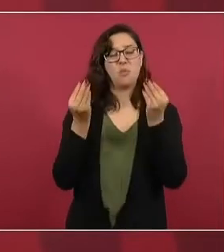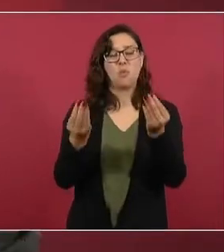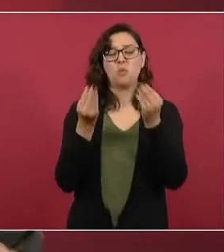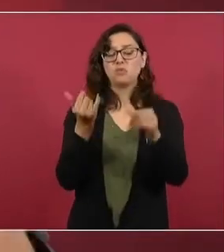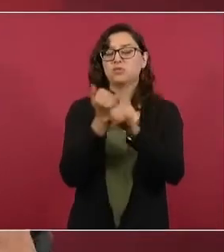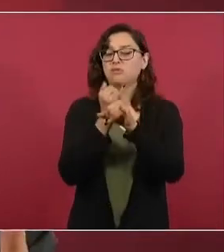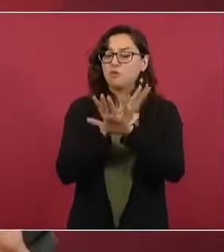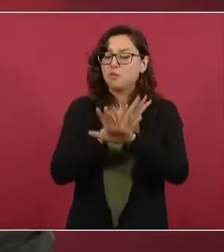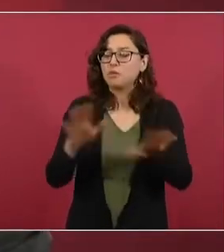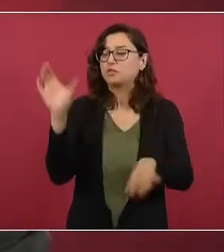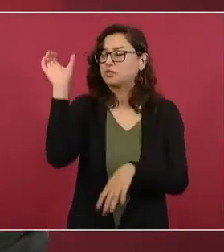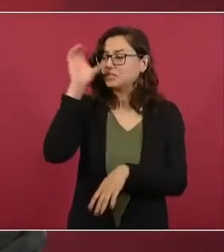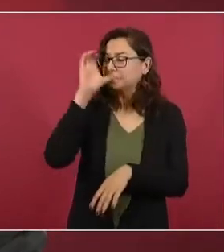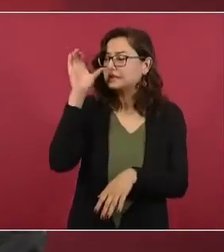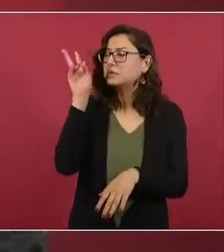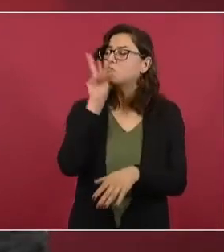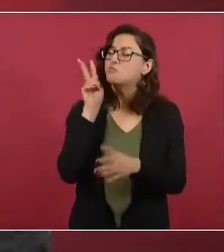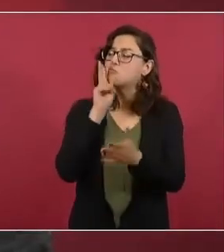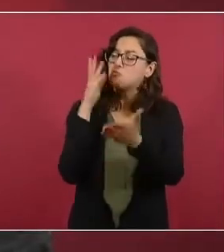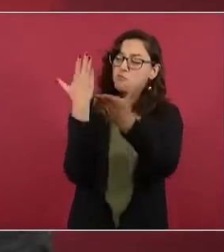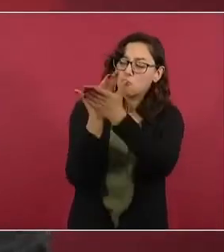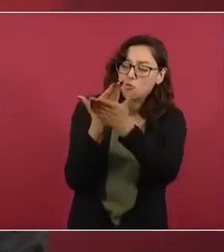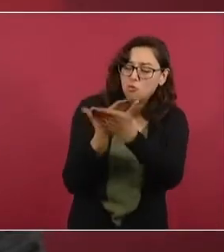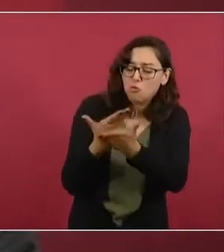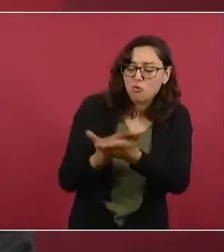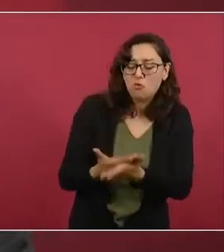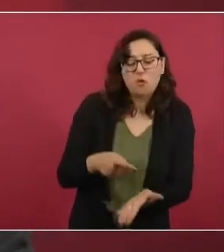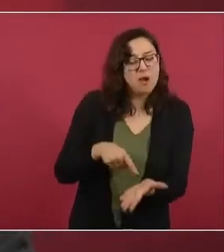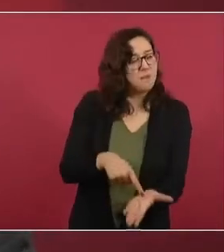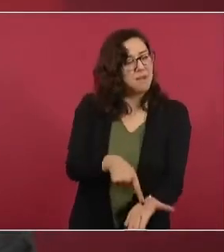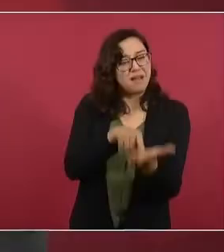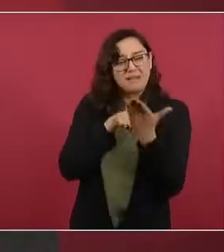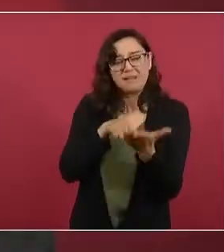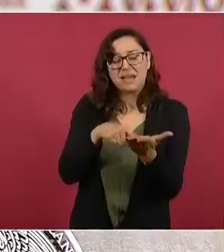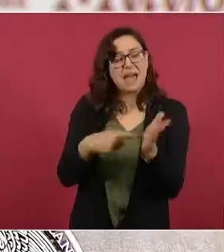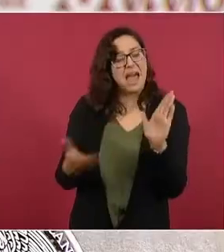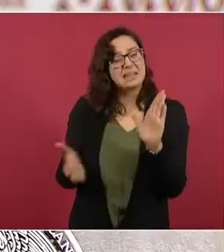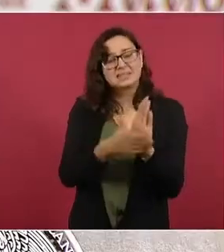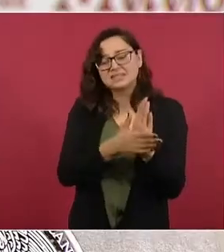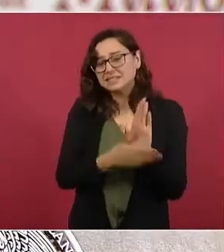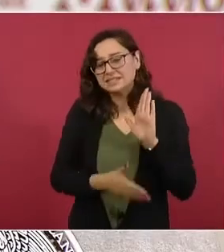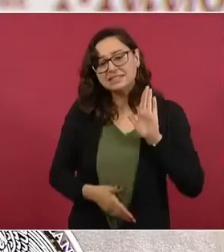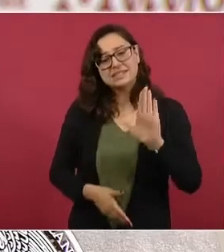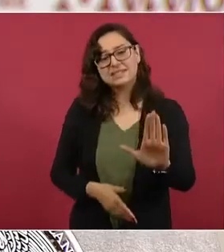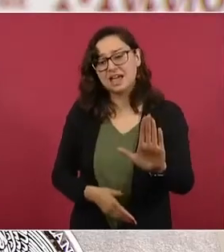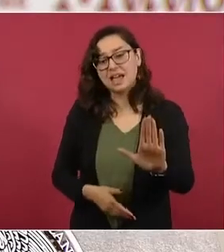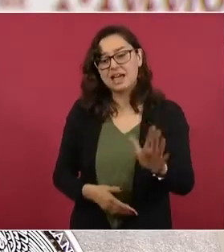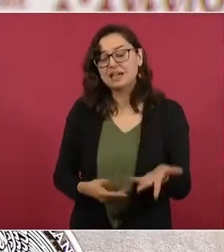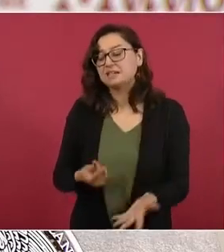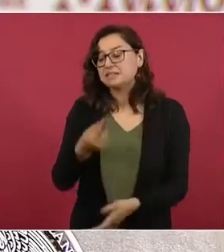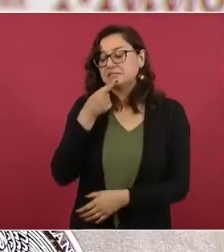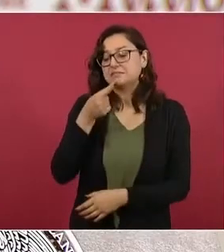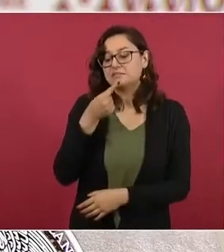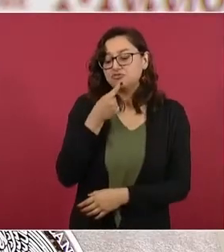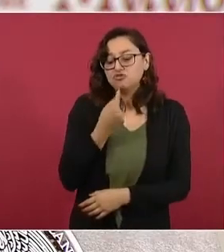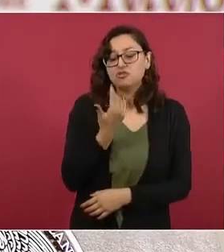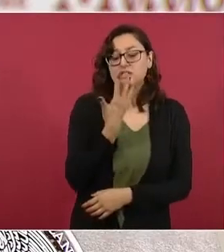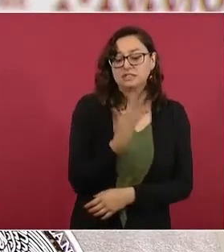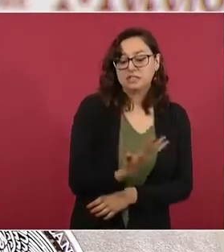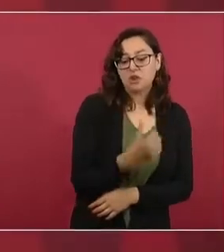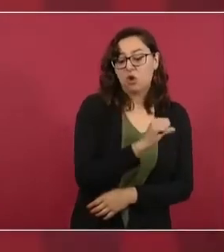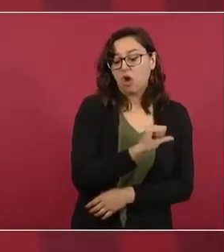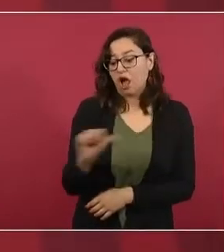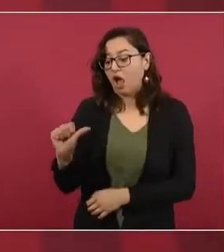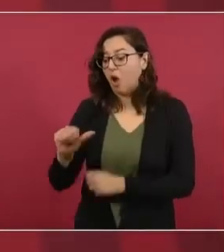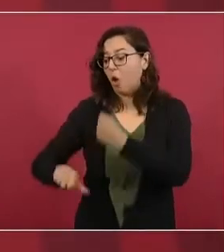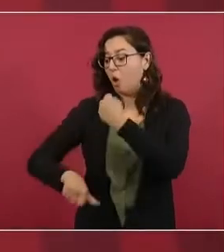evidencia científica, la evidencia técnica, de que niñas, niños, en particular en el grupo de 5 a 11 años, de